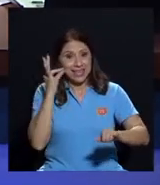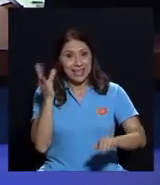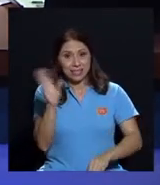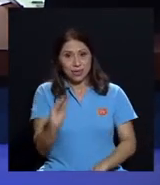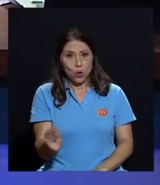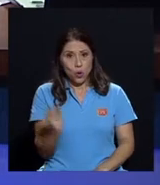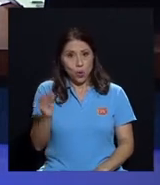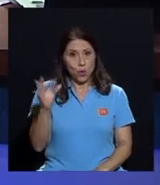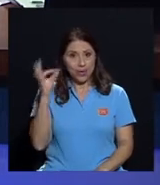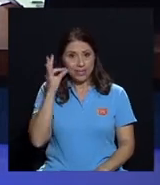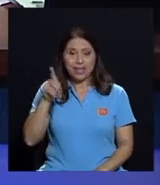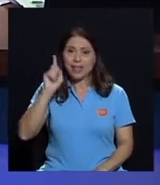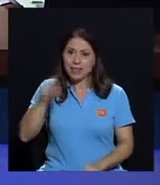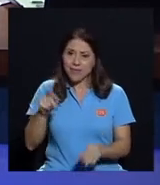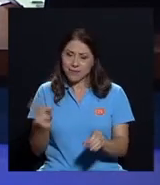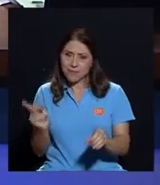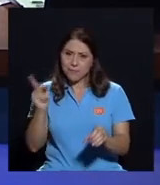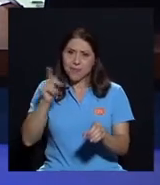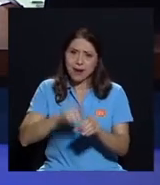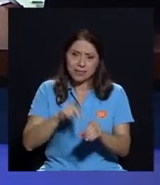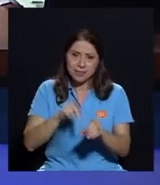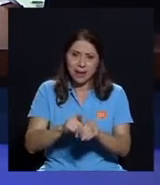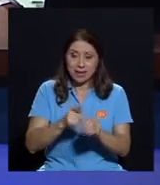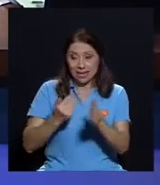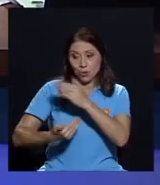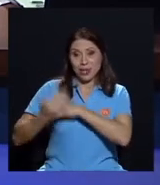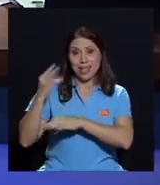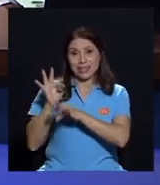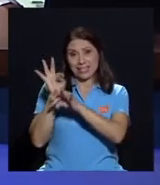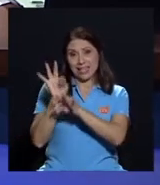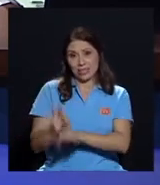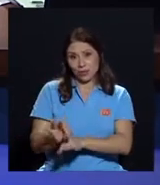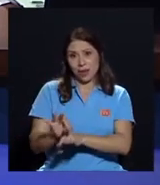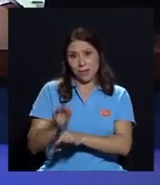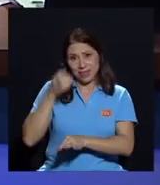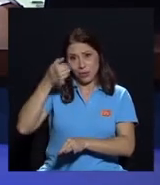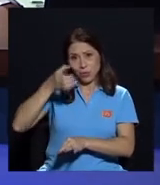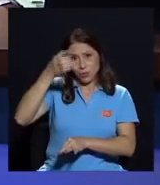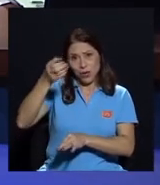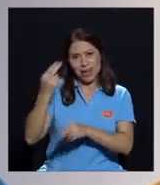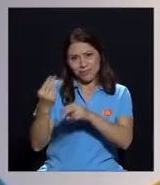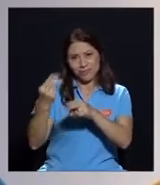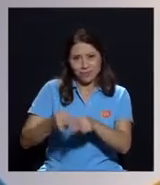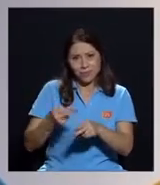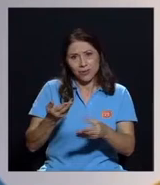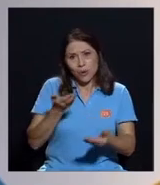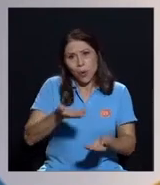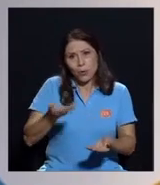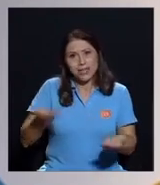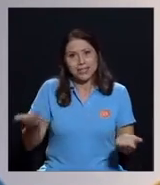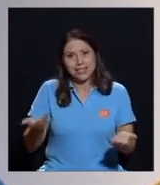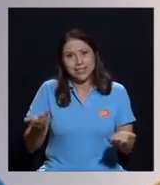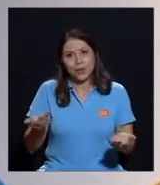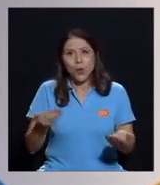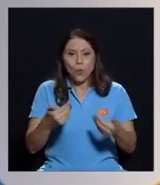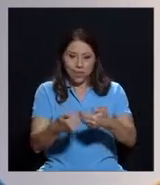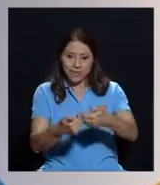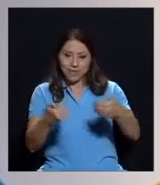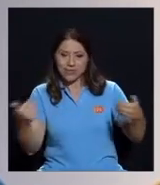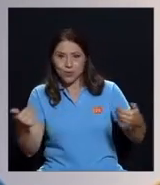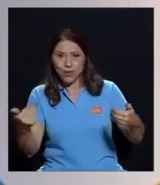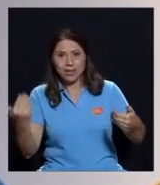participar exitosamente en lo que tradicionalmente por temas culturales hemos visto como cosas una división entre lo femenino y lo